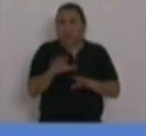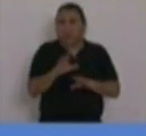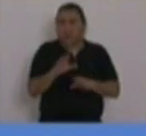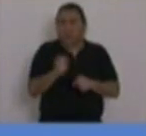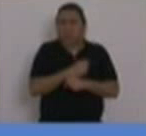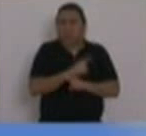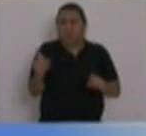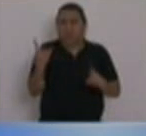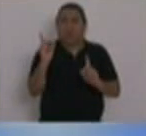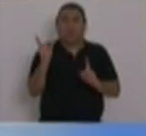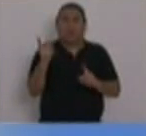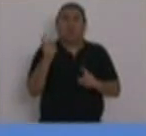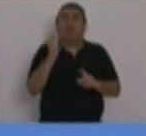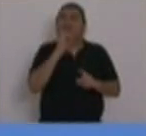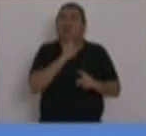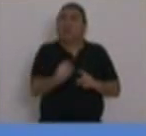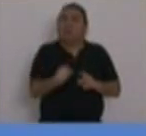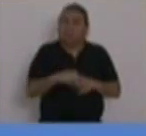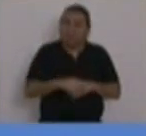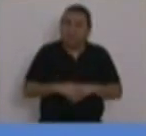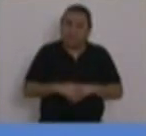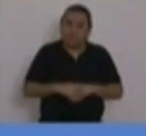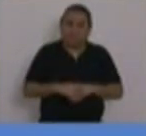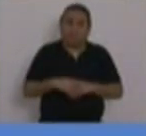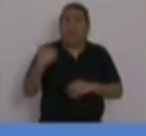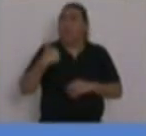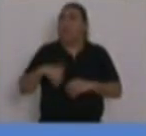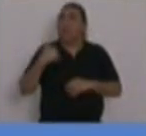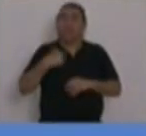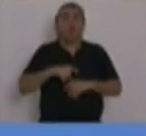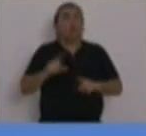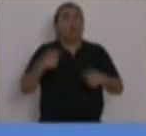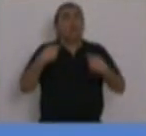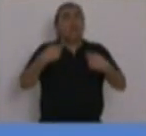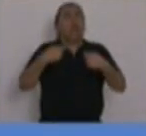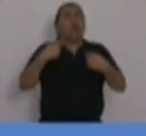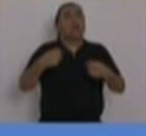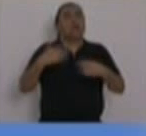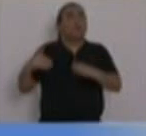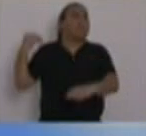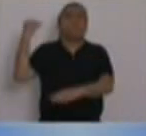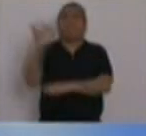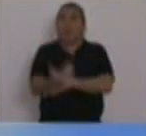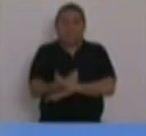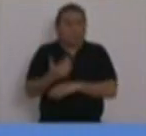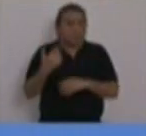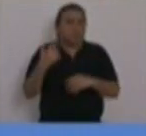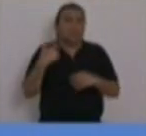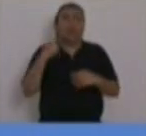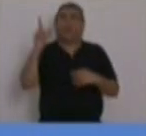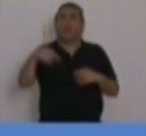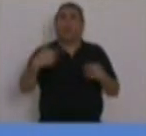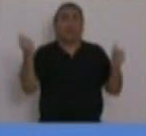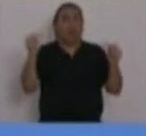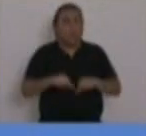haciendo una historia en lo que realmente no corresponde. Senador, disculpe, el problema es cuando se financia la especulación, la bicicleta financiera y